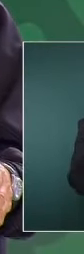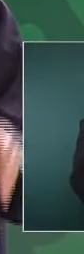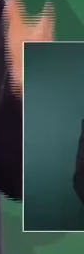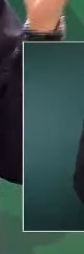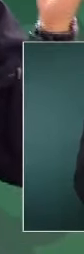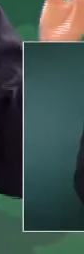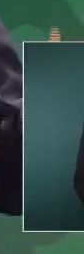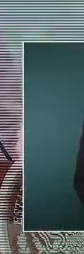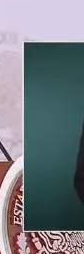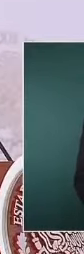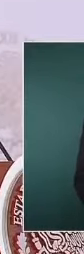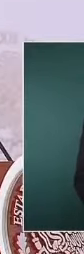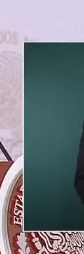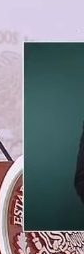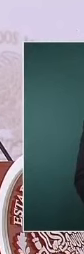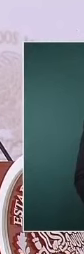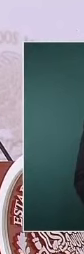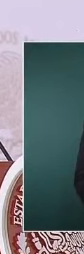nada más que